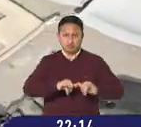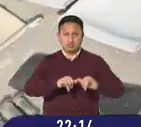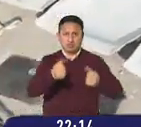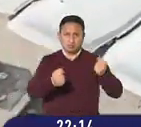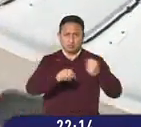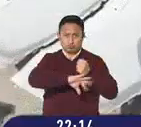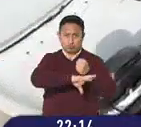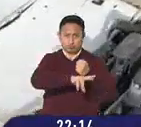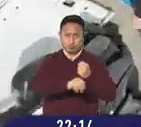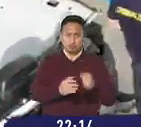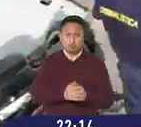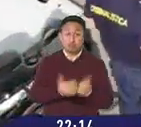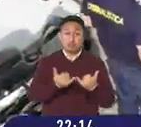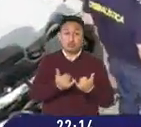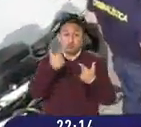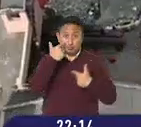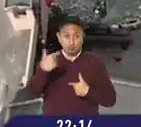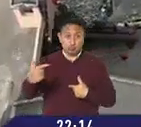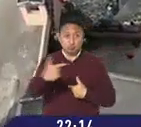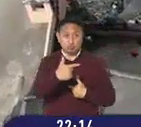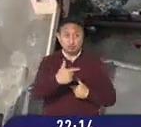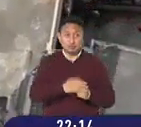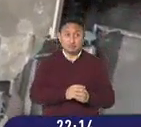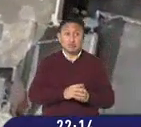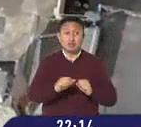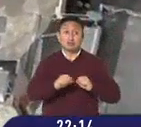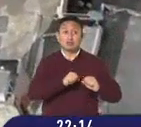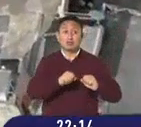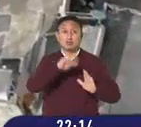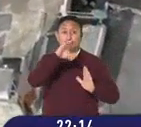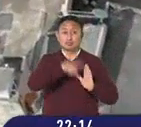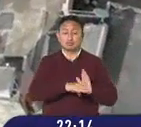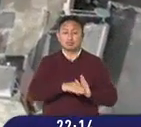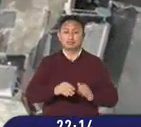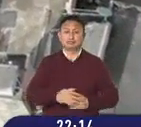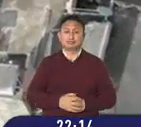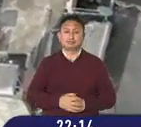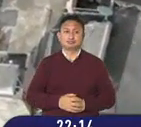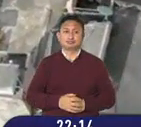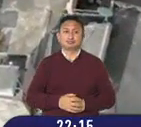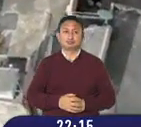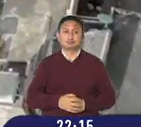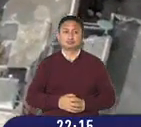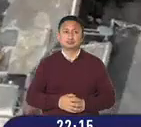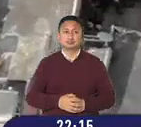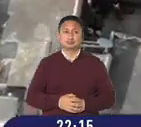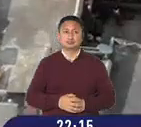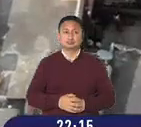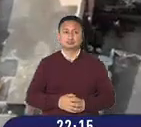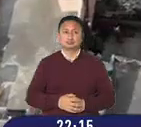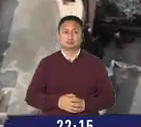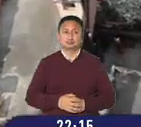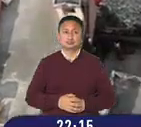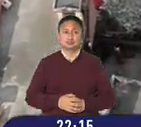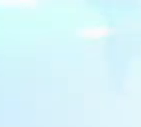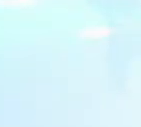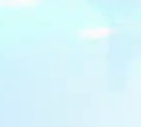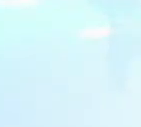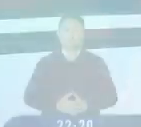están dirigidos a disminuir el accionar de las bandas criminales. En Quito informó Iván